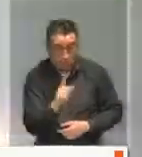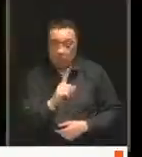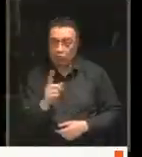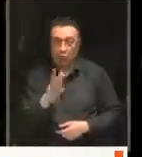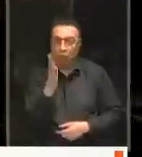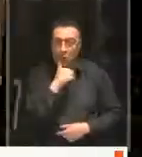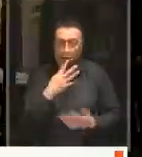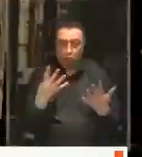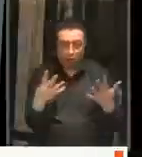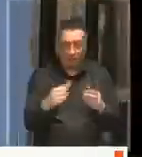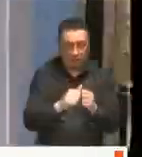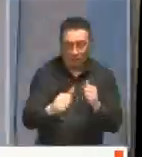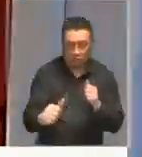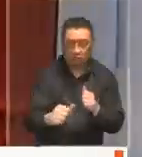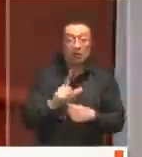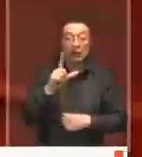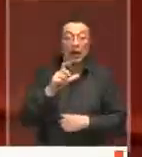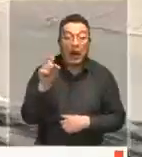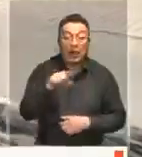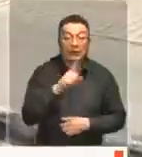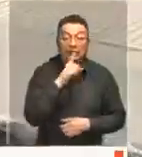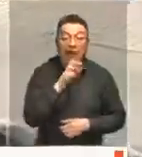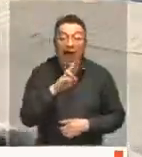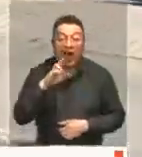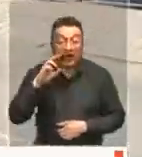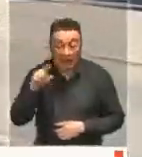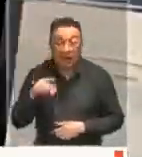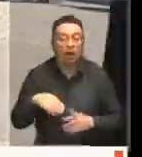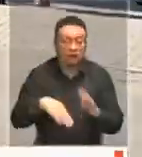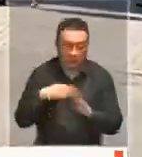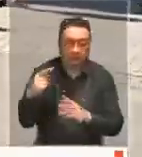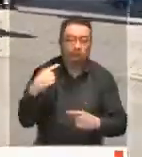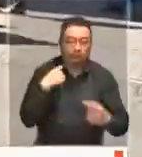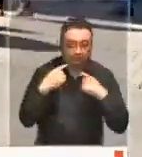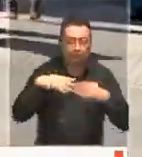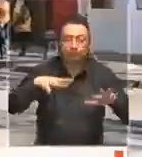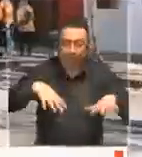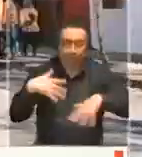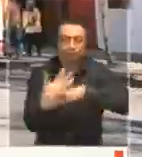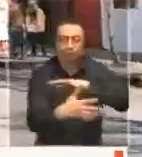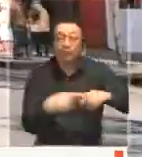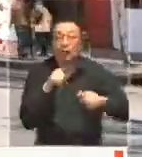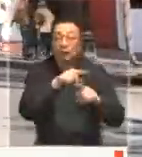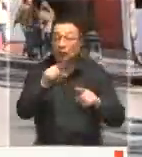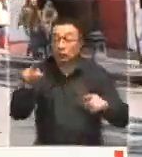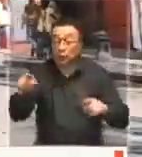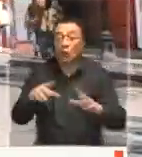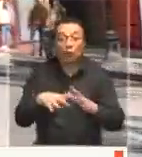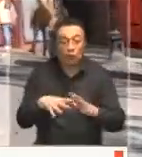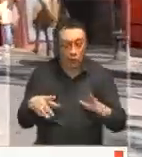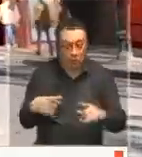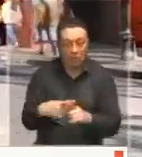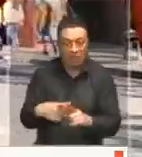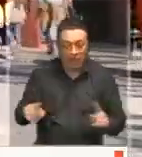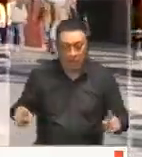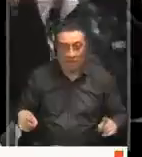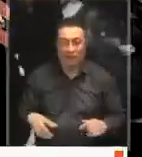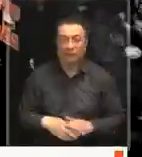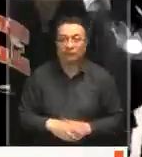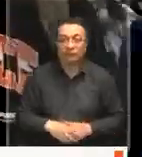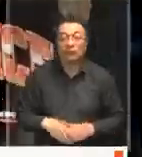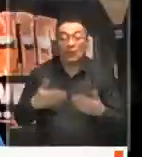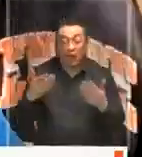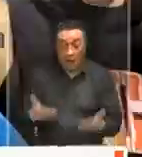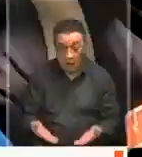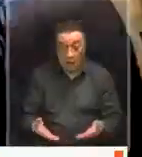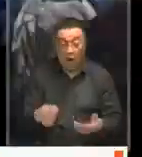9 metros. En el barrio Lastarria, otro de los más golpeados durante el estallido, el paisaje es hoy muy distinto. Mira, en este momento aquí